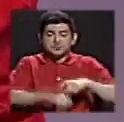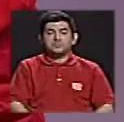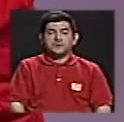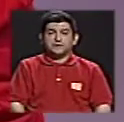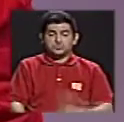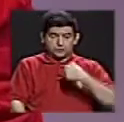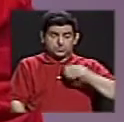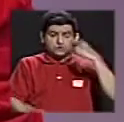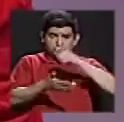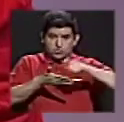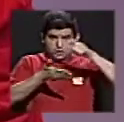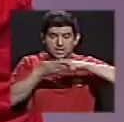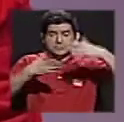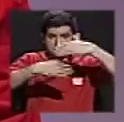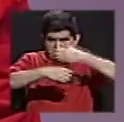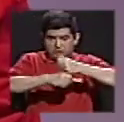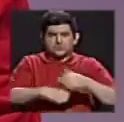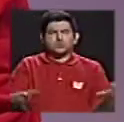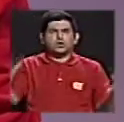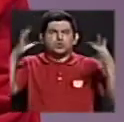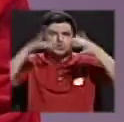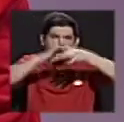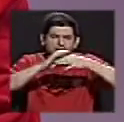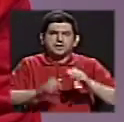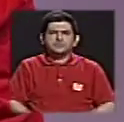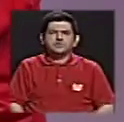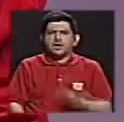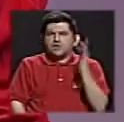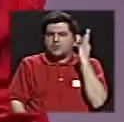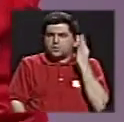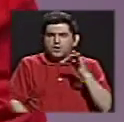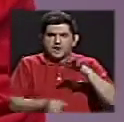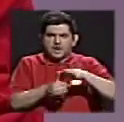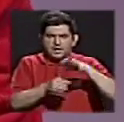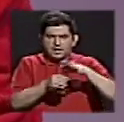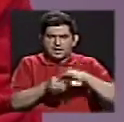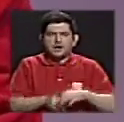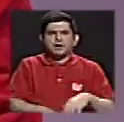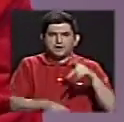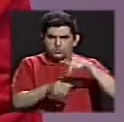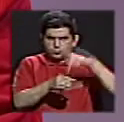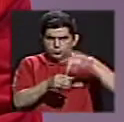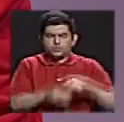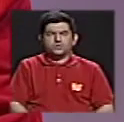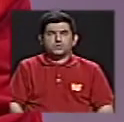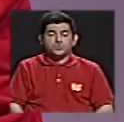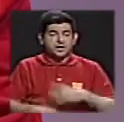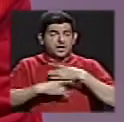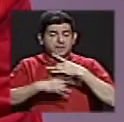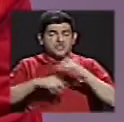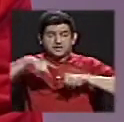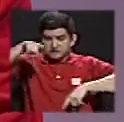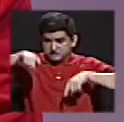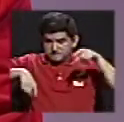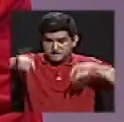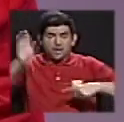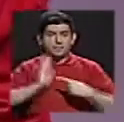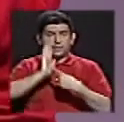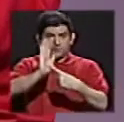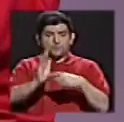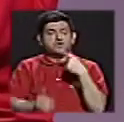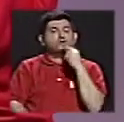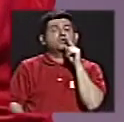hacer un escrito en relación a lo que era la mujer agricultora. Es curioso porque en las estadísticas se refleja